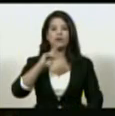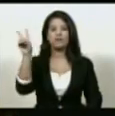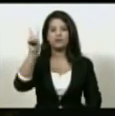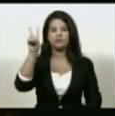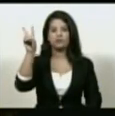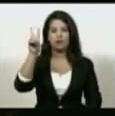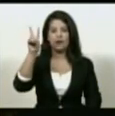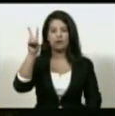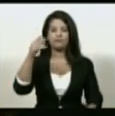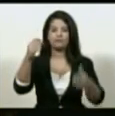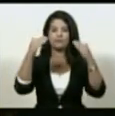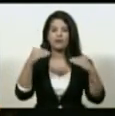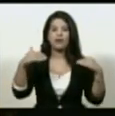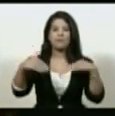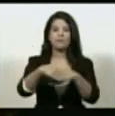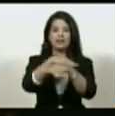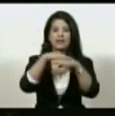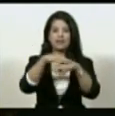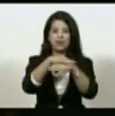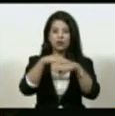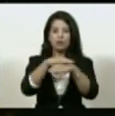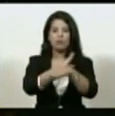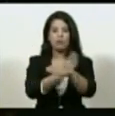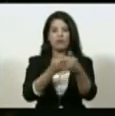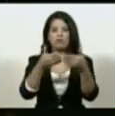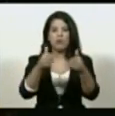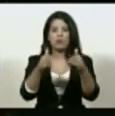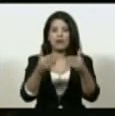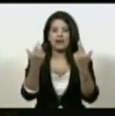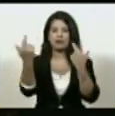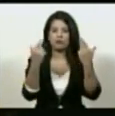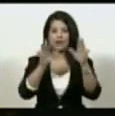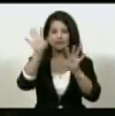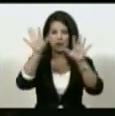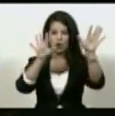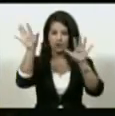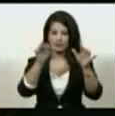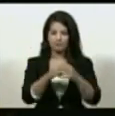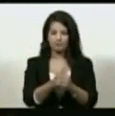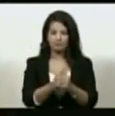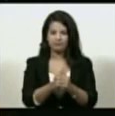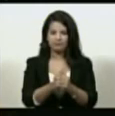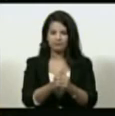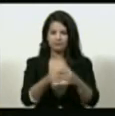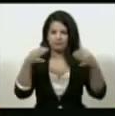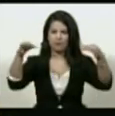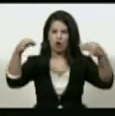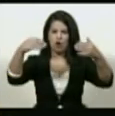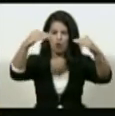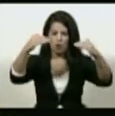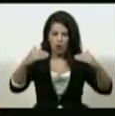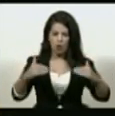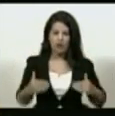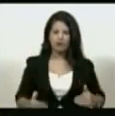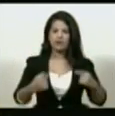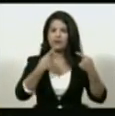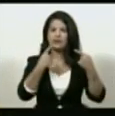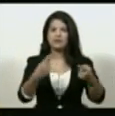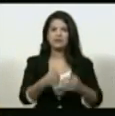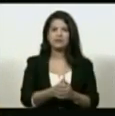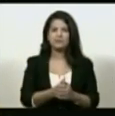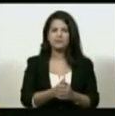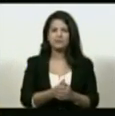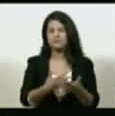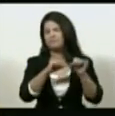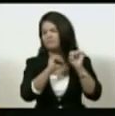Ministerio del Poder Popular para las Relaciones Exteriores. Comunicado. Repudio al errático comunicado